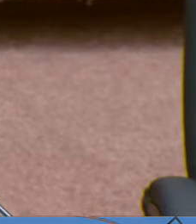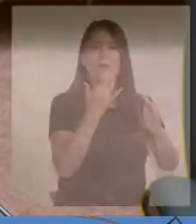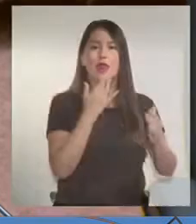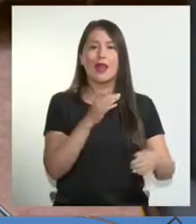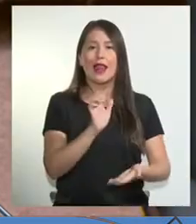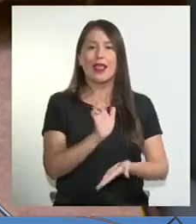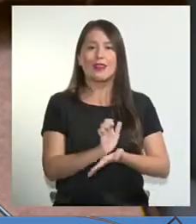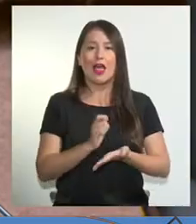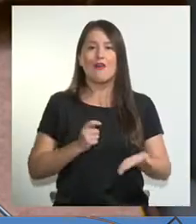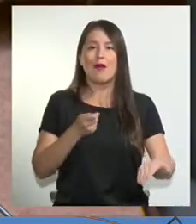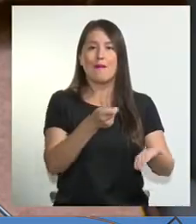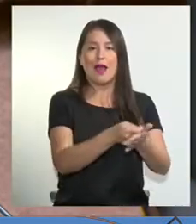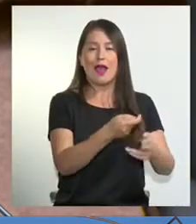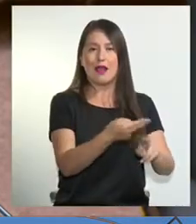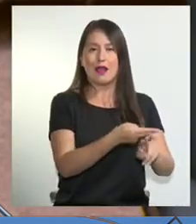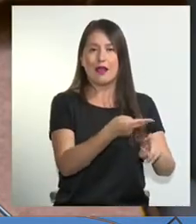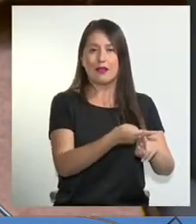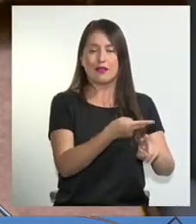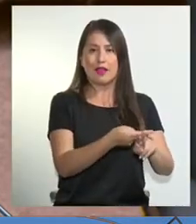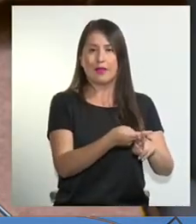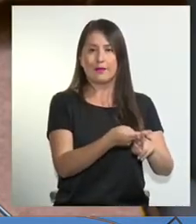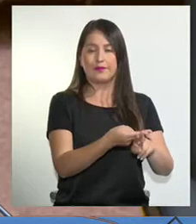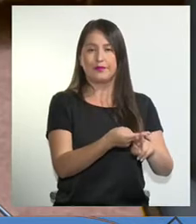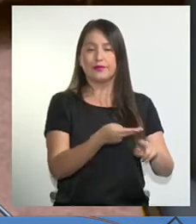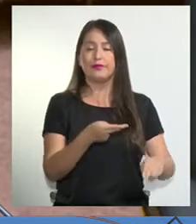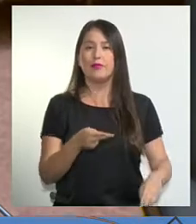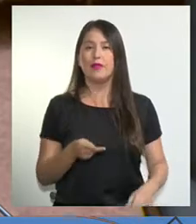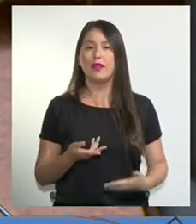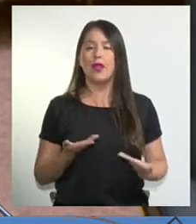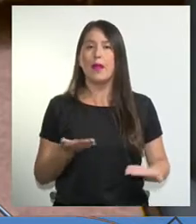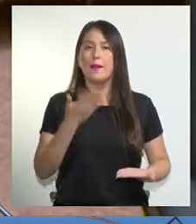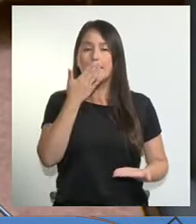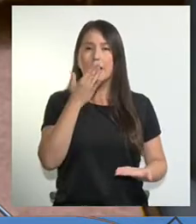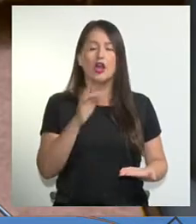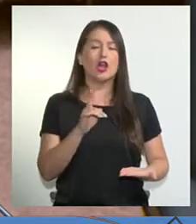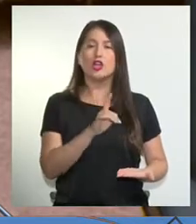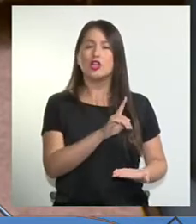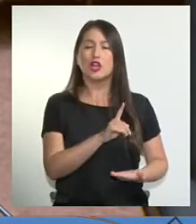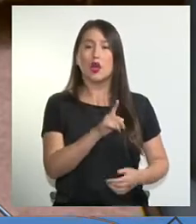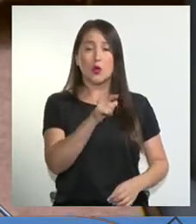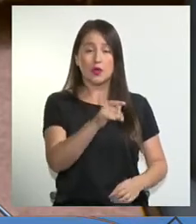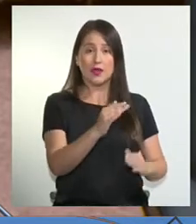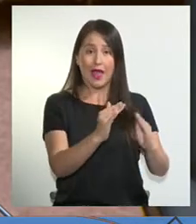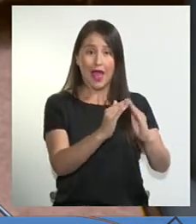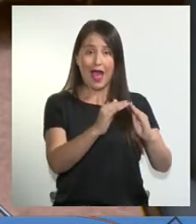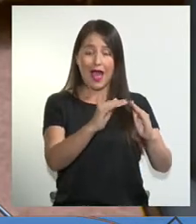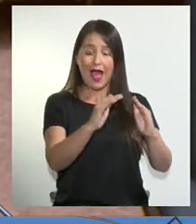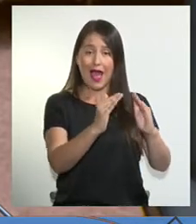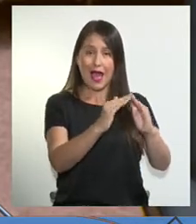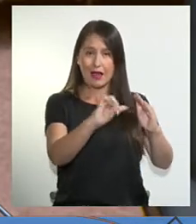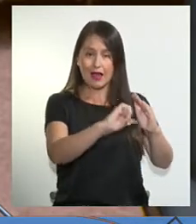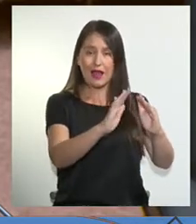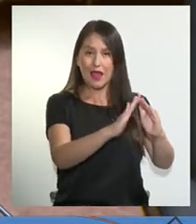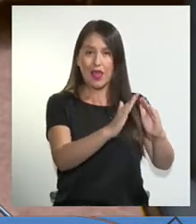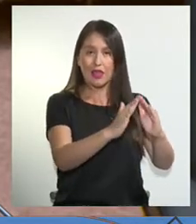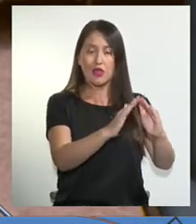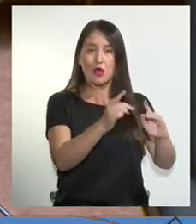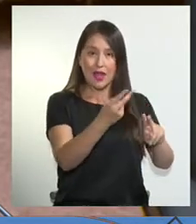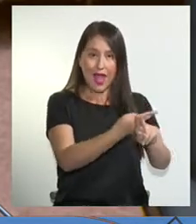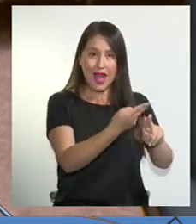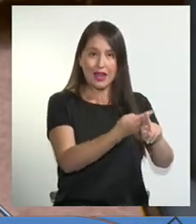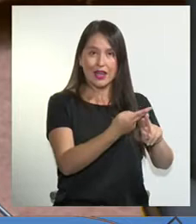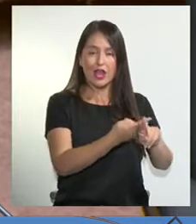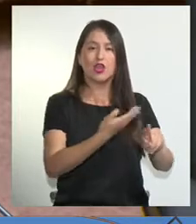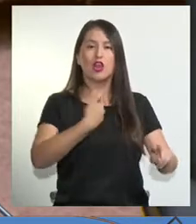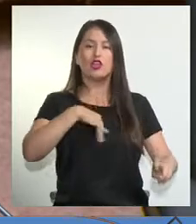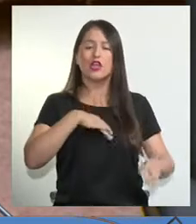su casa porque el Estado va a prohibir que lo puedan desalojar de la casa que arrienda, quédese en su casa porque vamos a